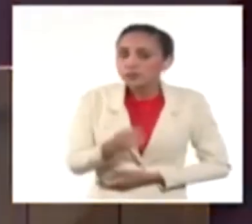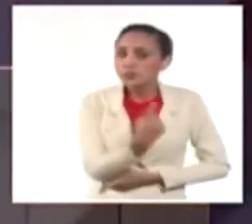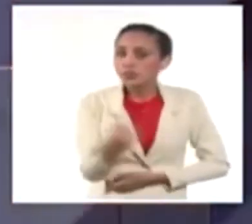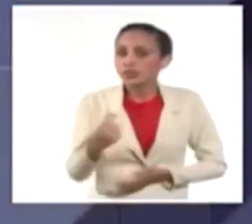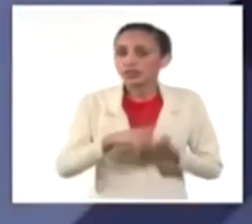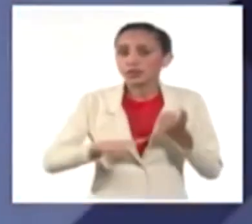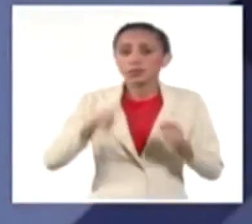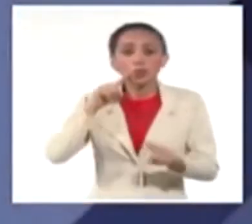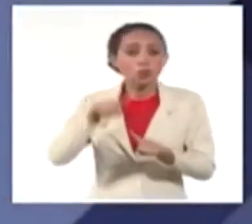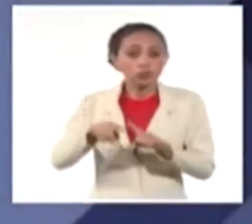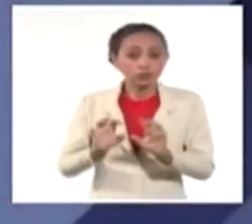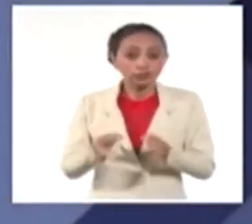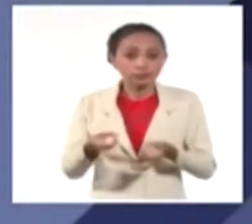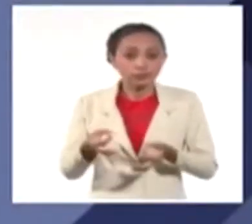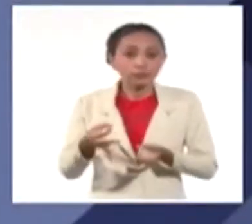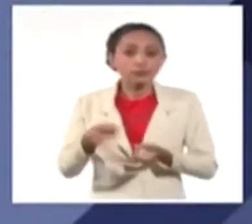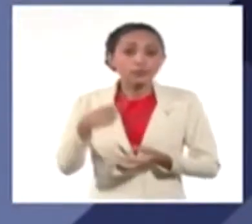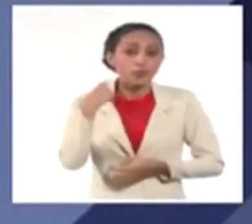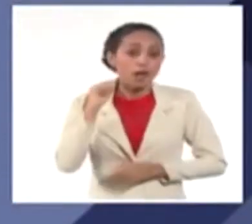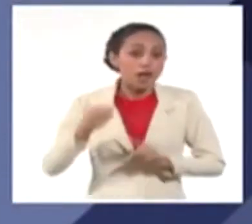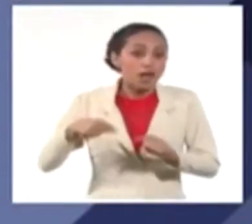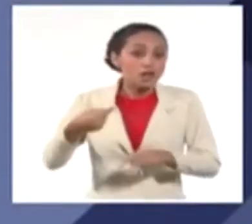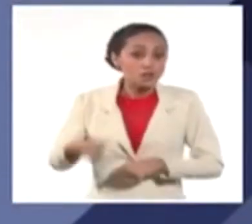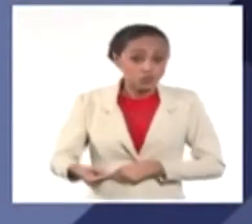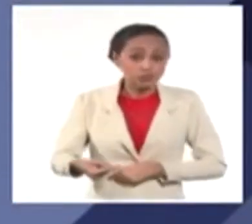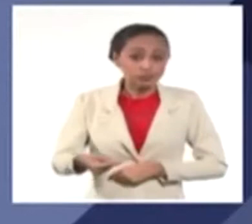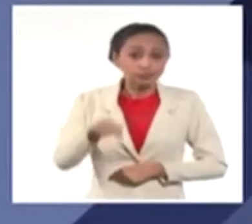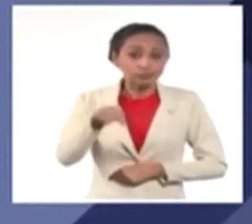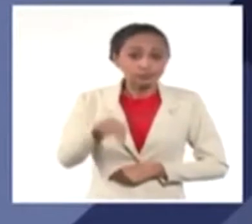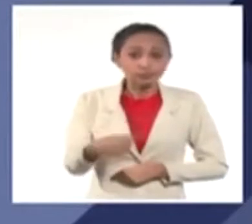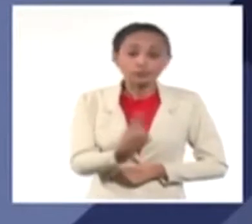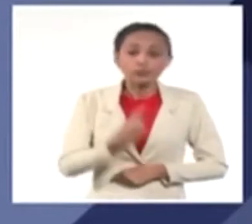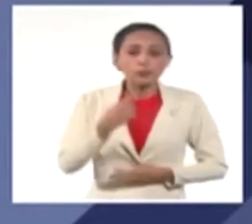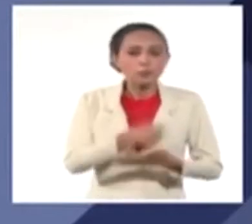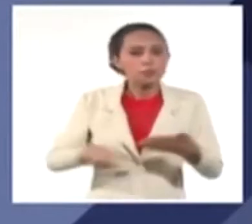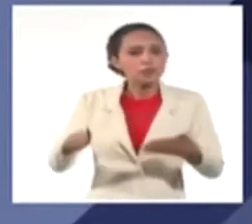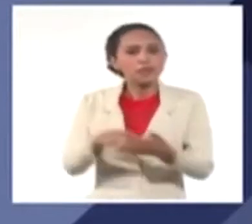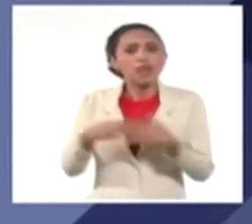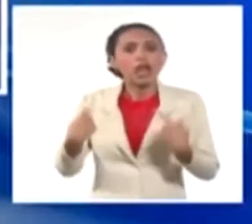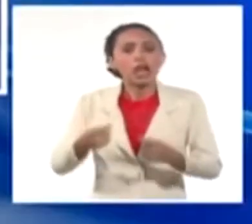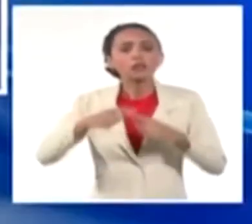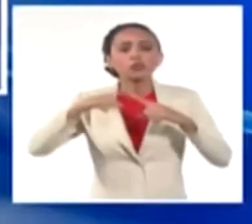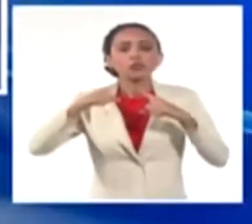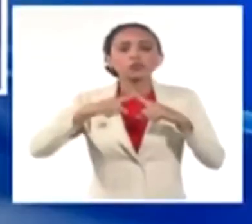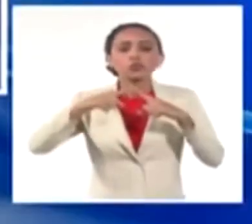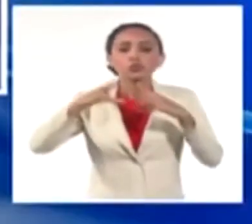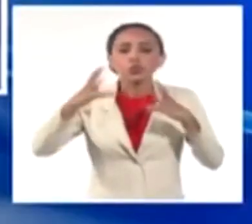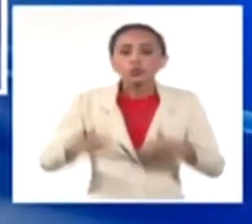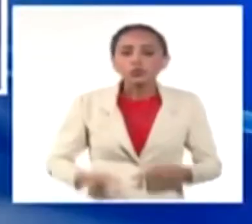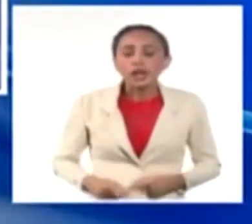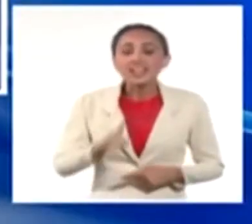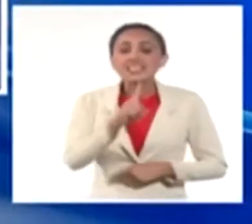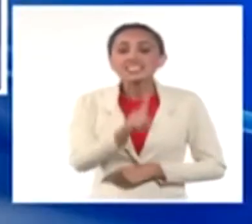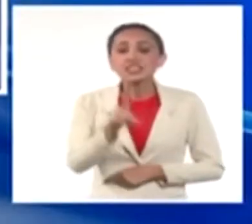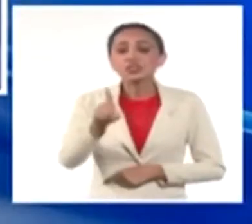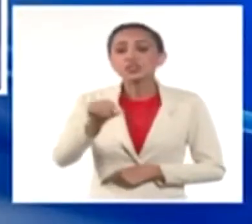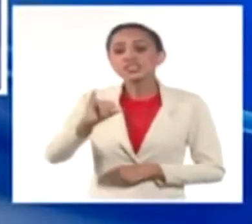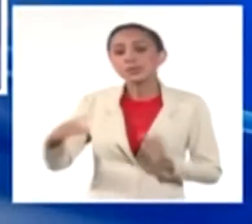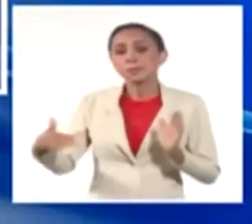objetivo, para el año próximo, se le planifican gastos totales por